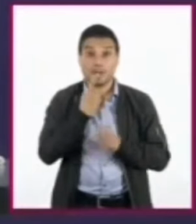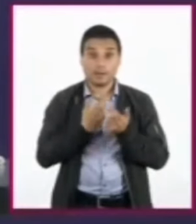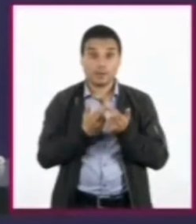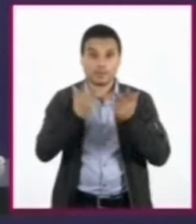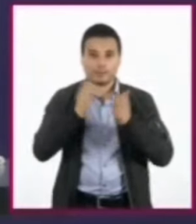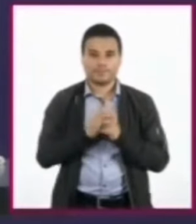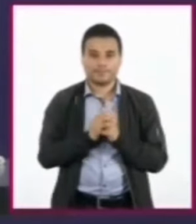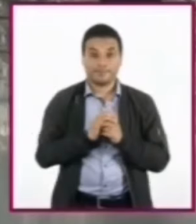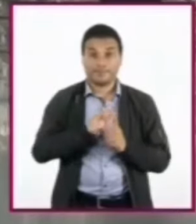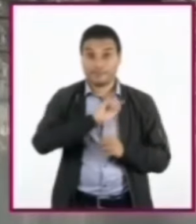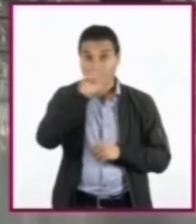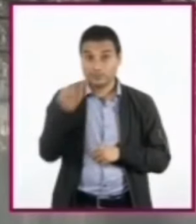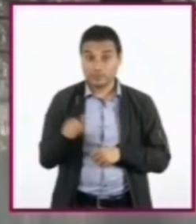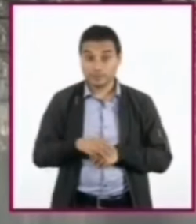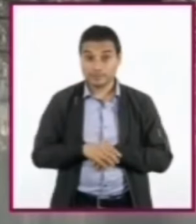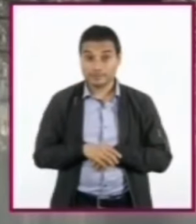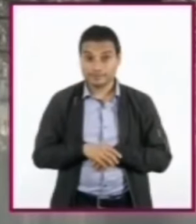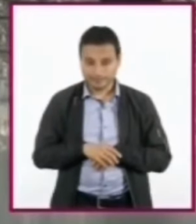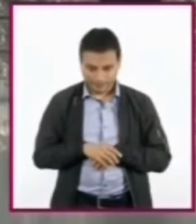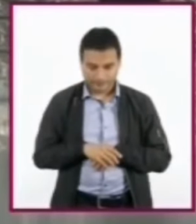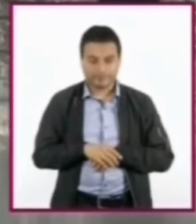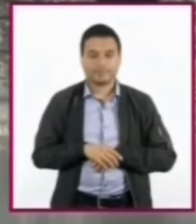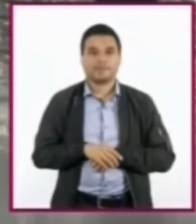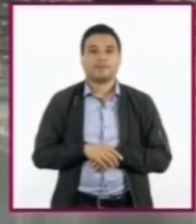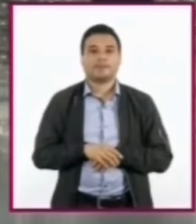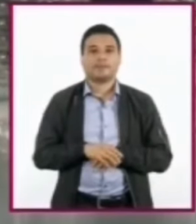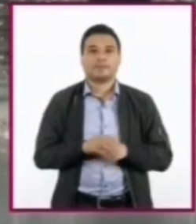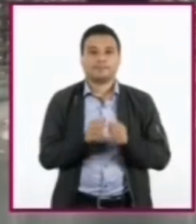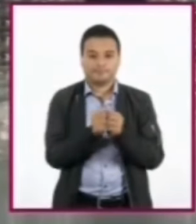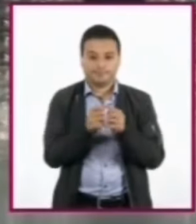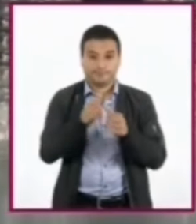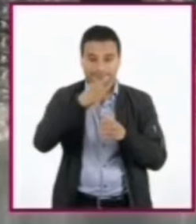y se va a colocar dentro del globo.